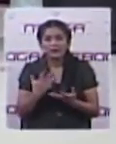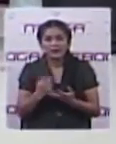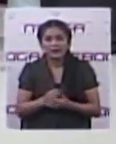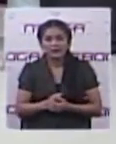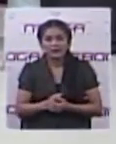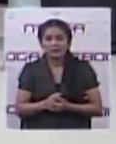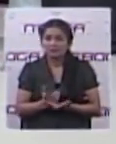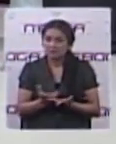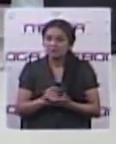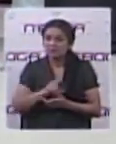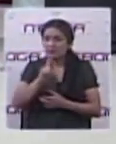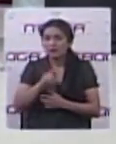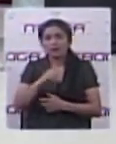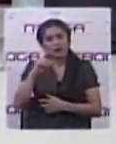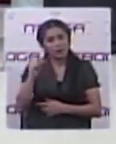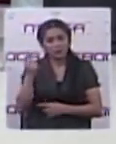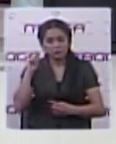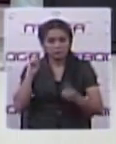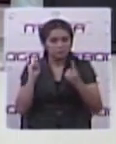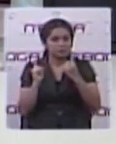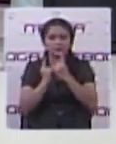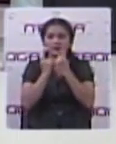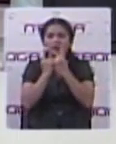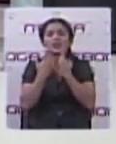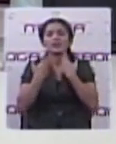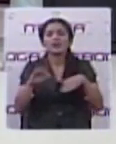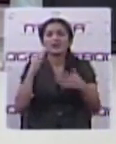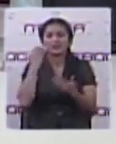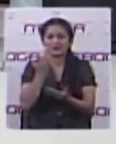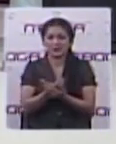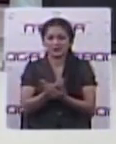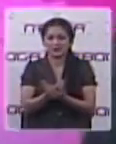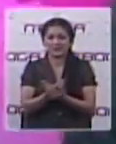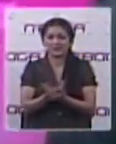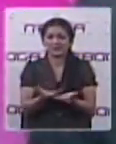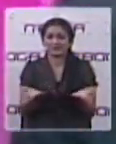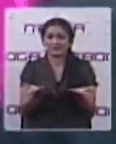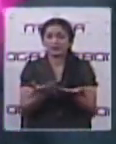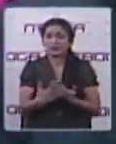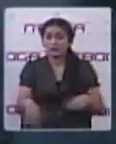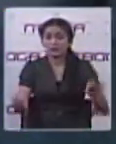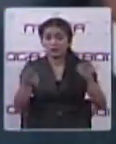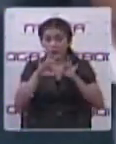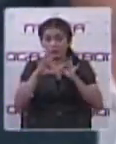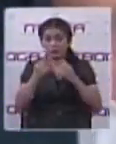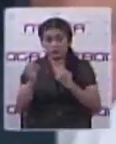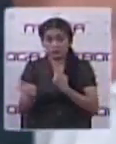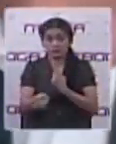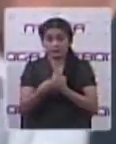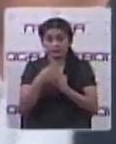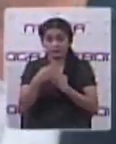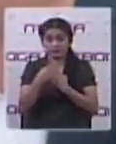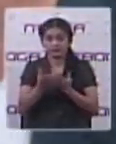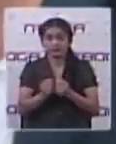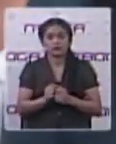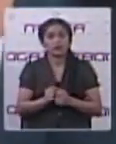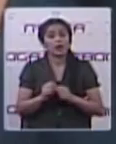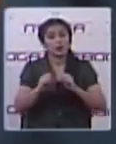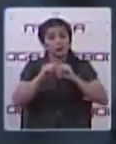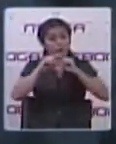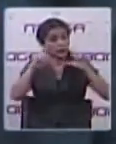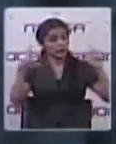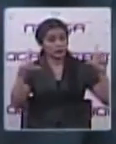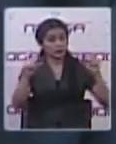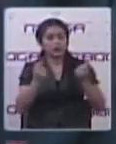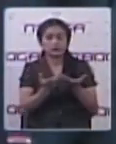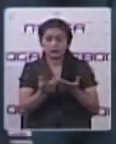finalmente tuvimos una transacción. Es vital, las redes sociales son vitales para los agentes. Es una plataforma, ¿no? Es una plataforma. Además que es una